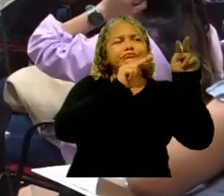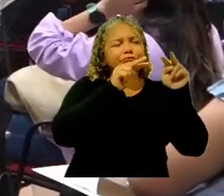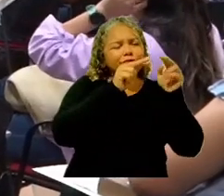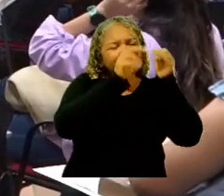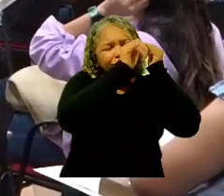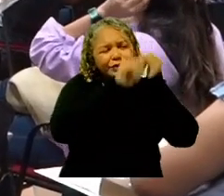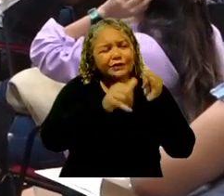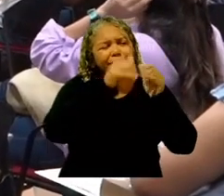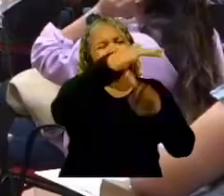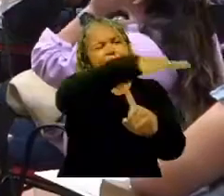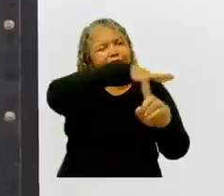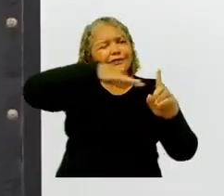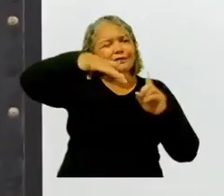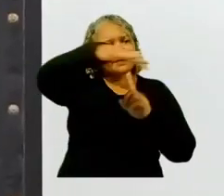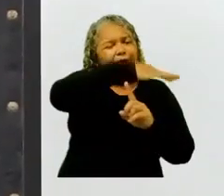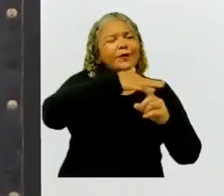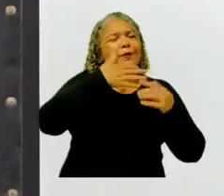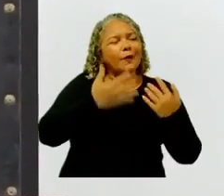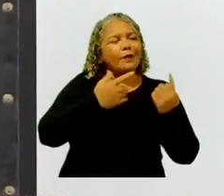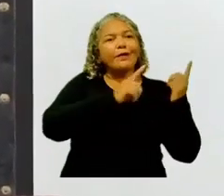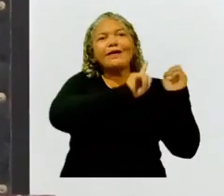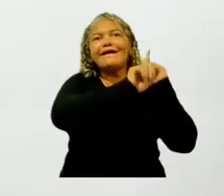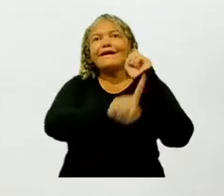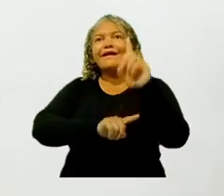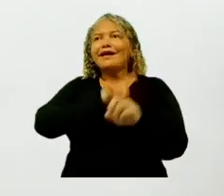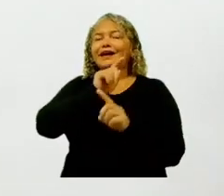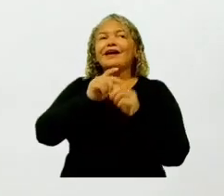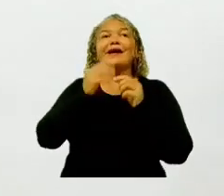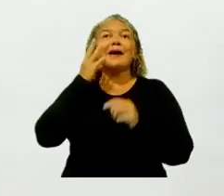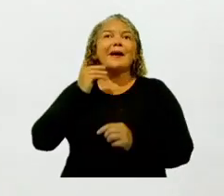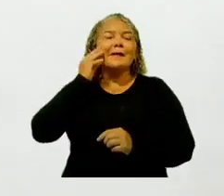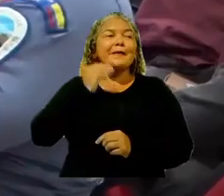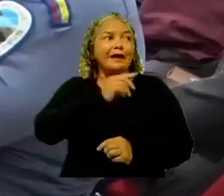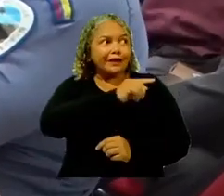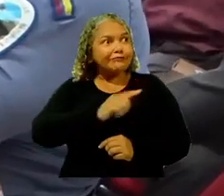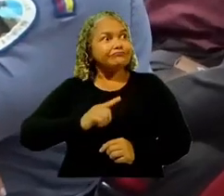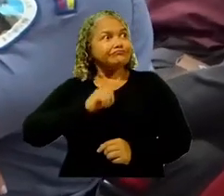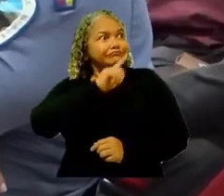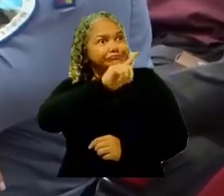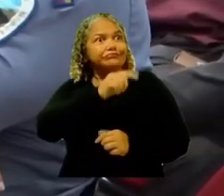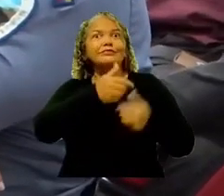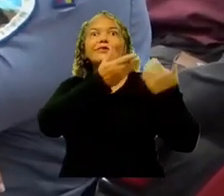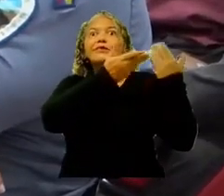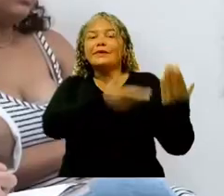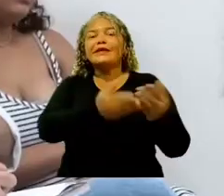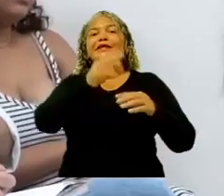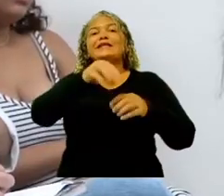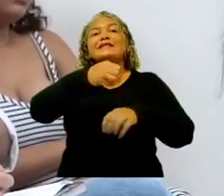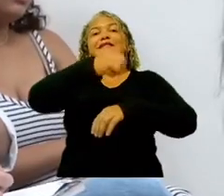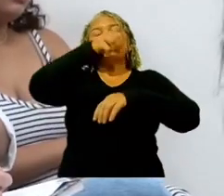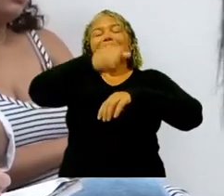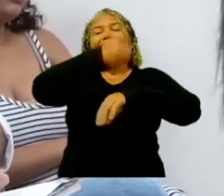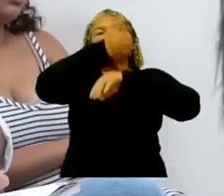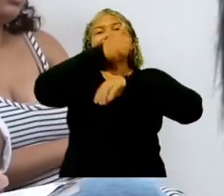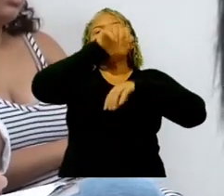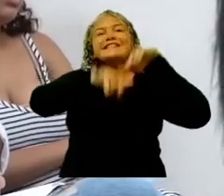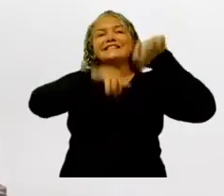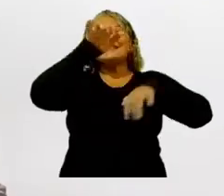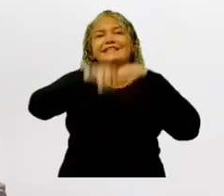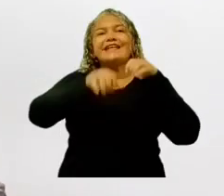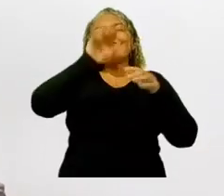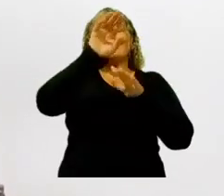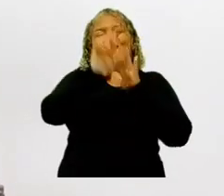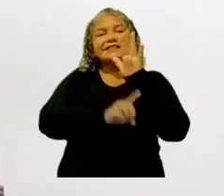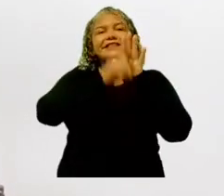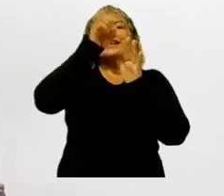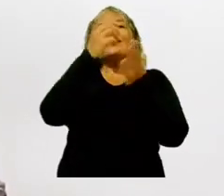docentes conocieron los retos del ingeniero ambiental en los sectores públicos a través de la experiencia de egresados destacados como el actual secretario